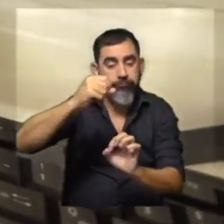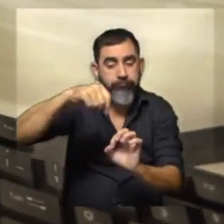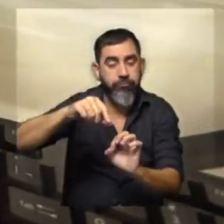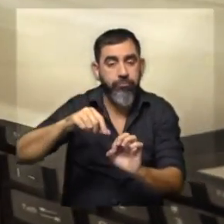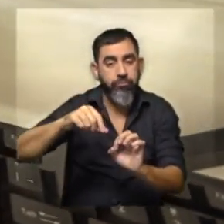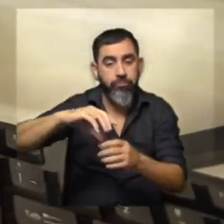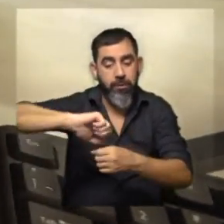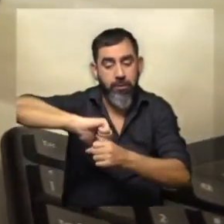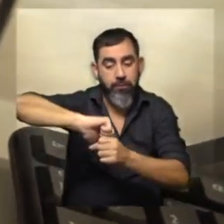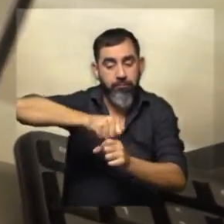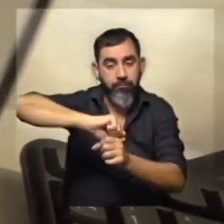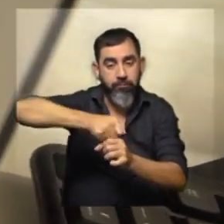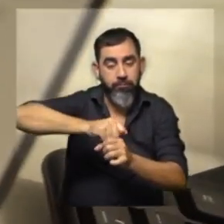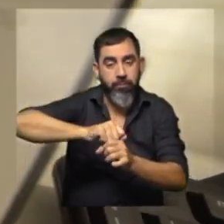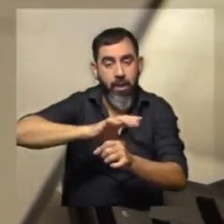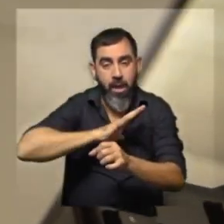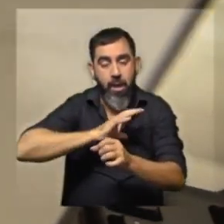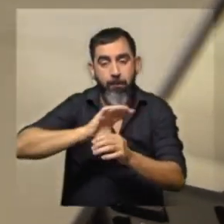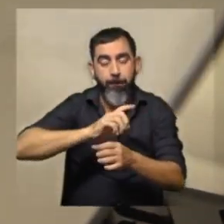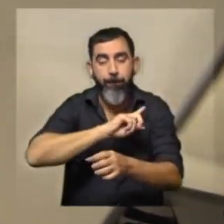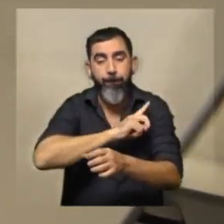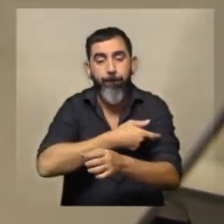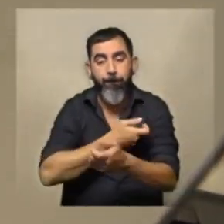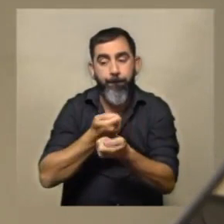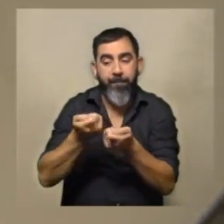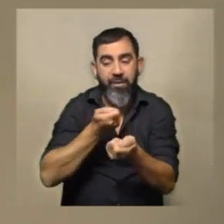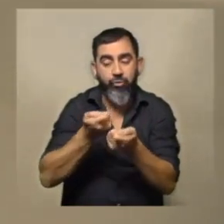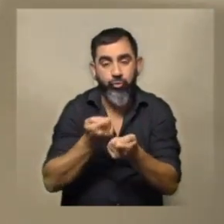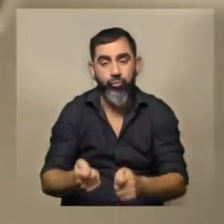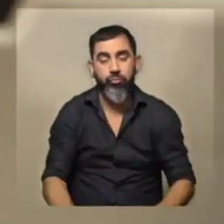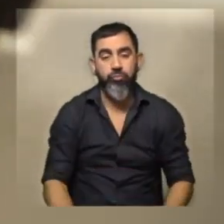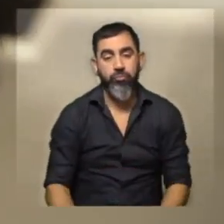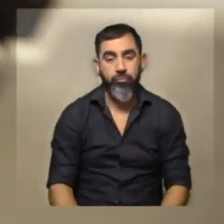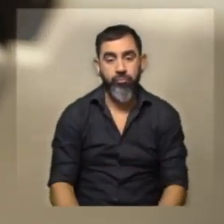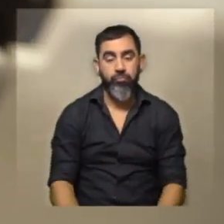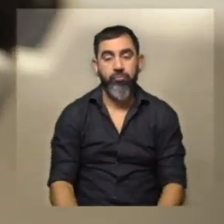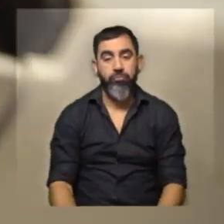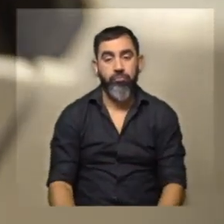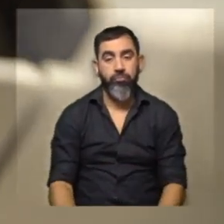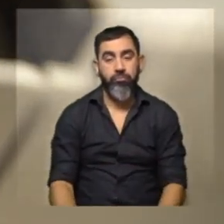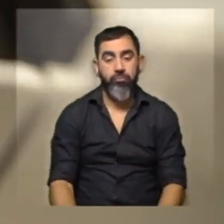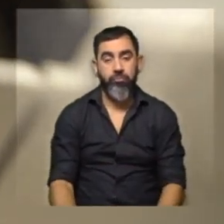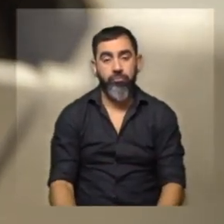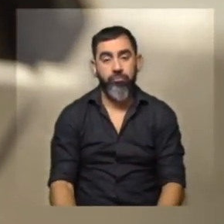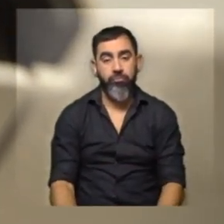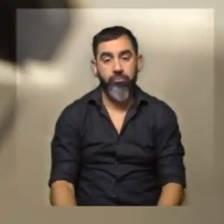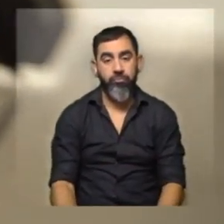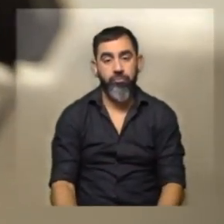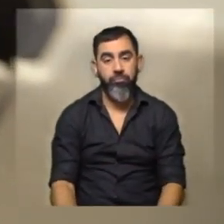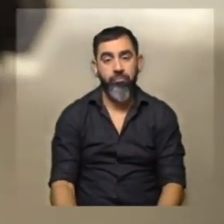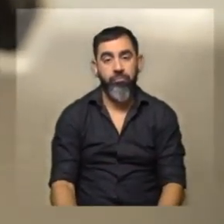se lo aprieta con esto que tiene ya prefijado el torque suficiente para que el equipo pueda enfocar